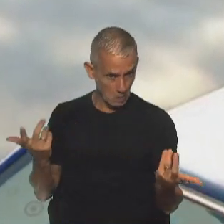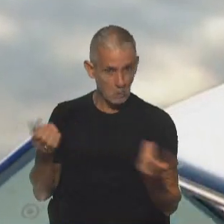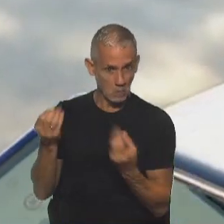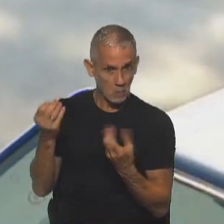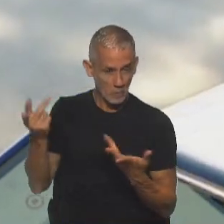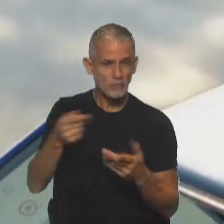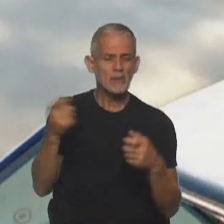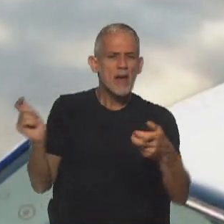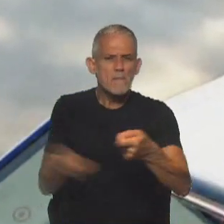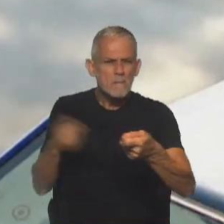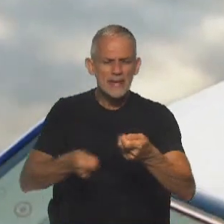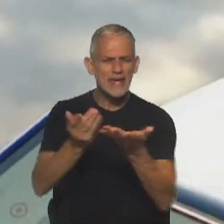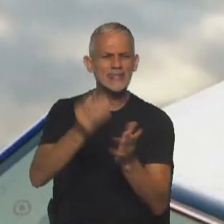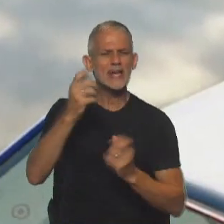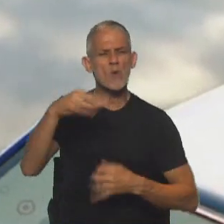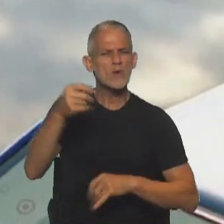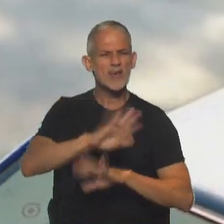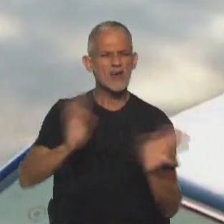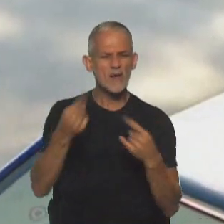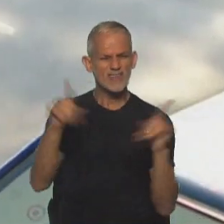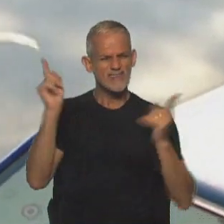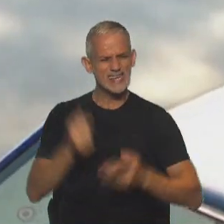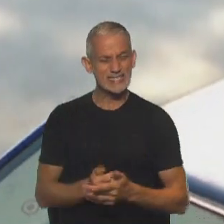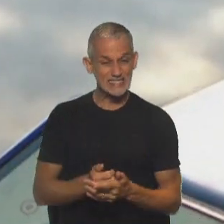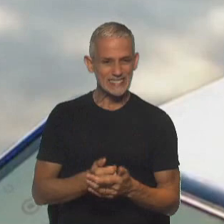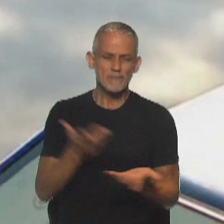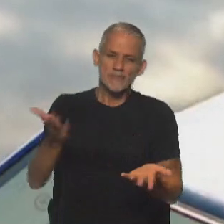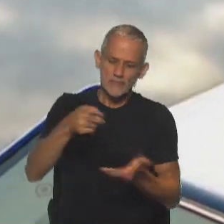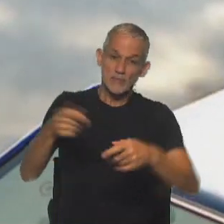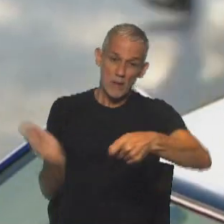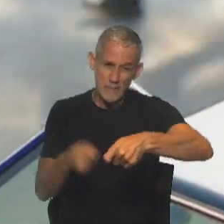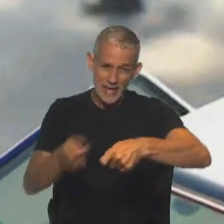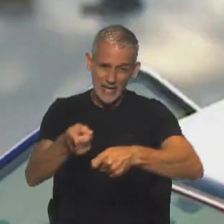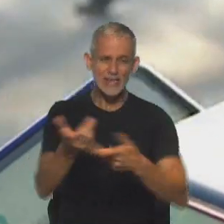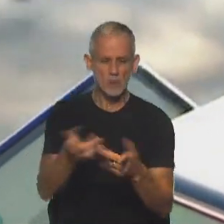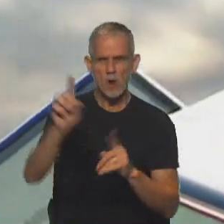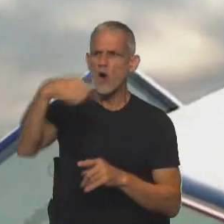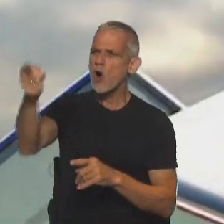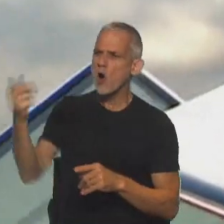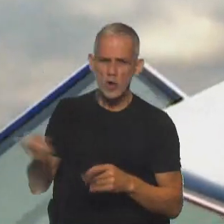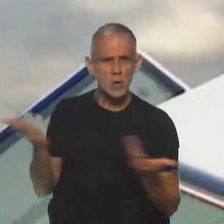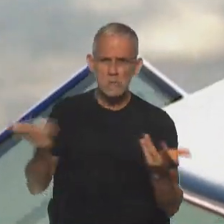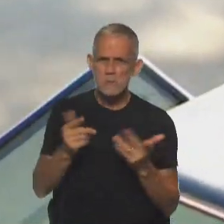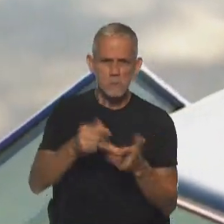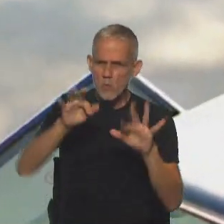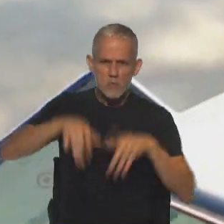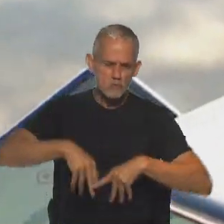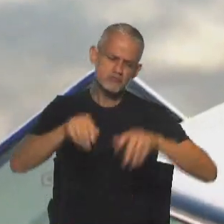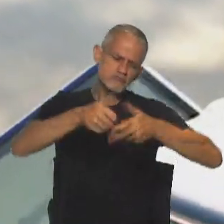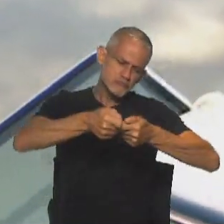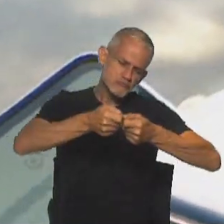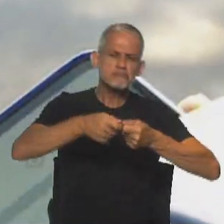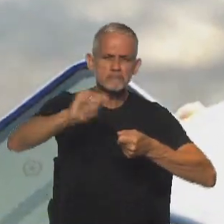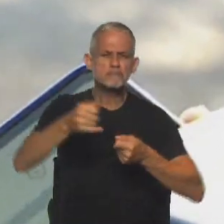actuado como la Unidad Piquetera. Y esto también marca la diferencia. La UTEP en su conjunto salió a acompañar el proceso de validación de identidad en todo el territorio, los